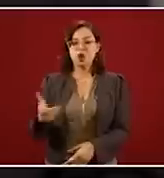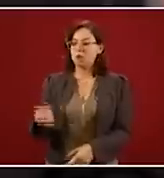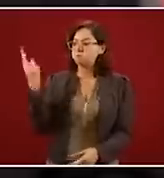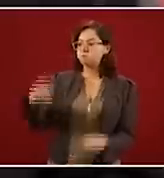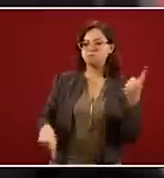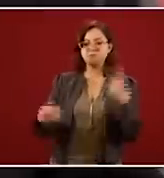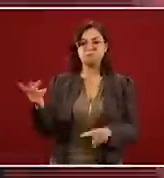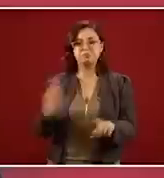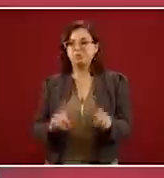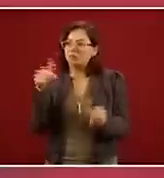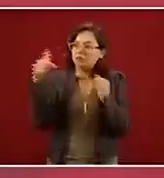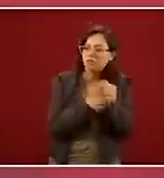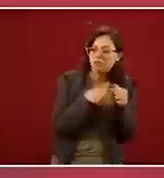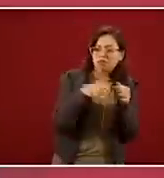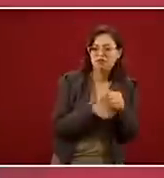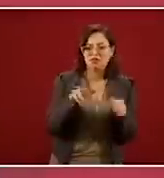Siempre doy la cara.